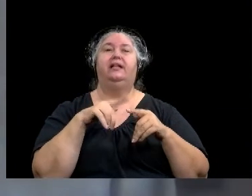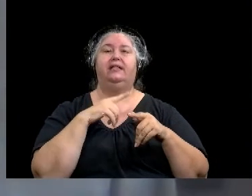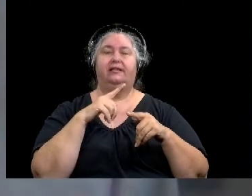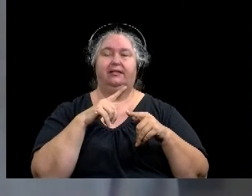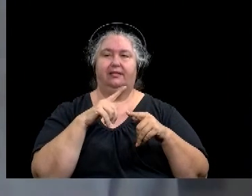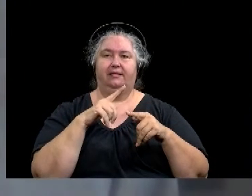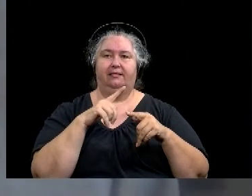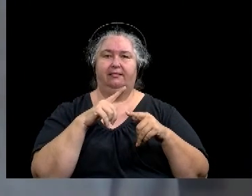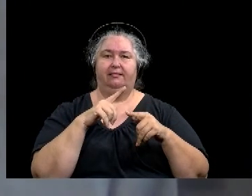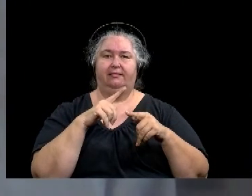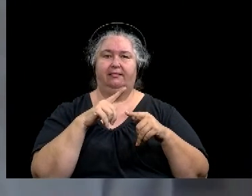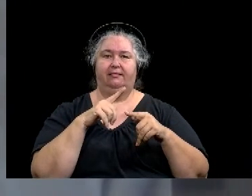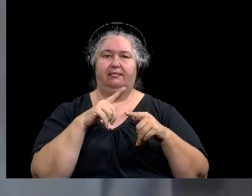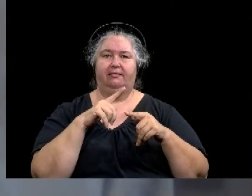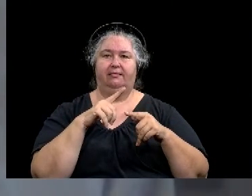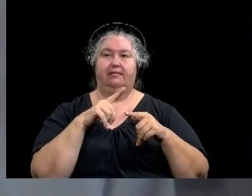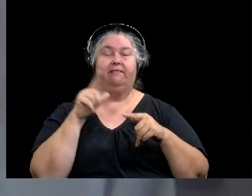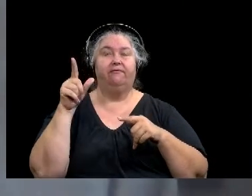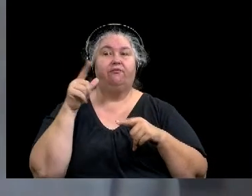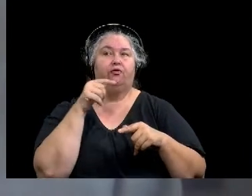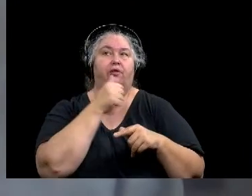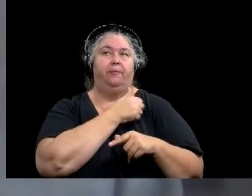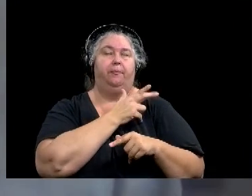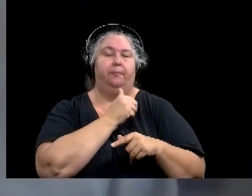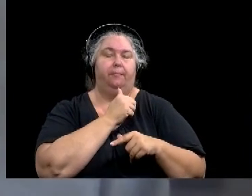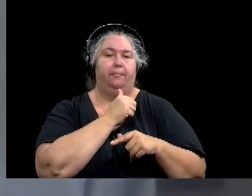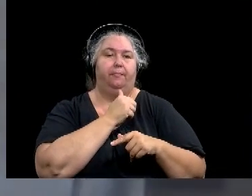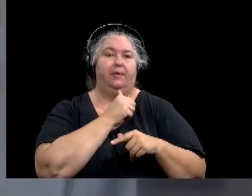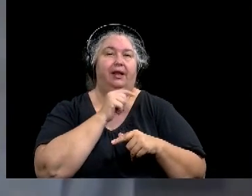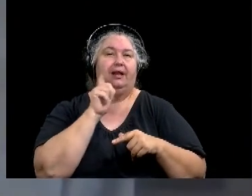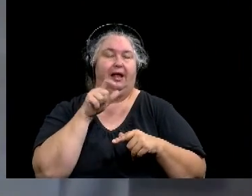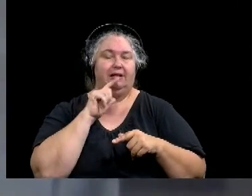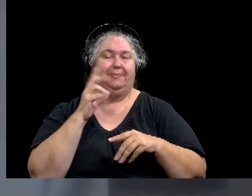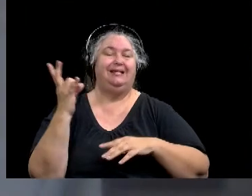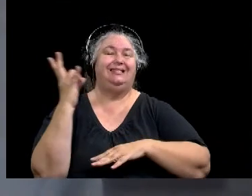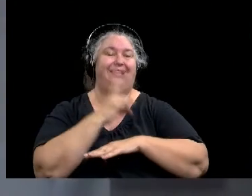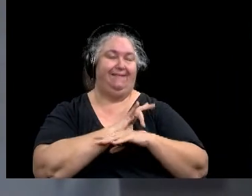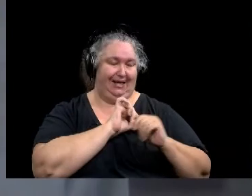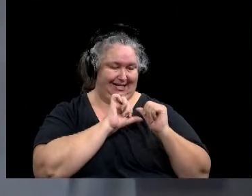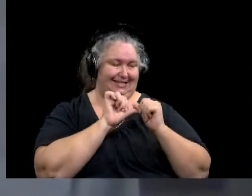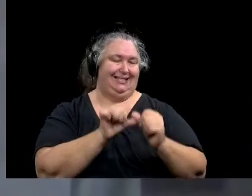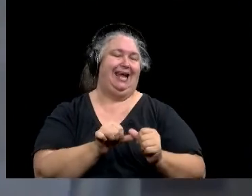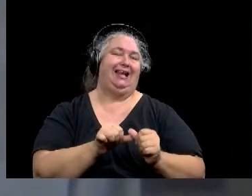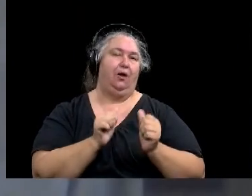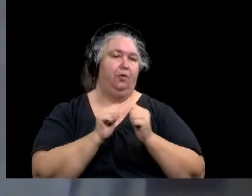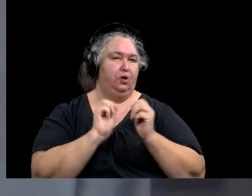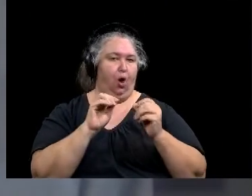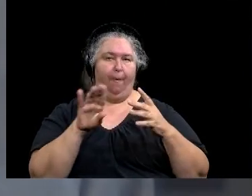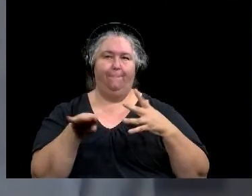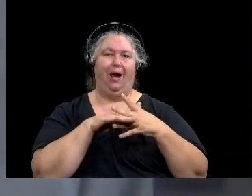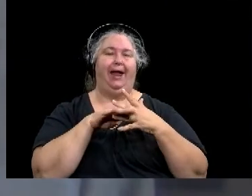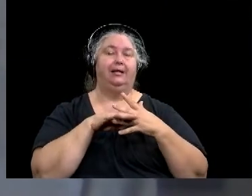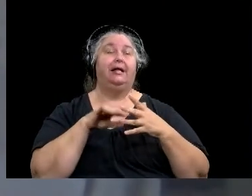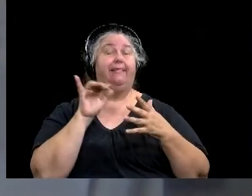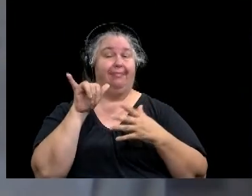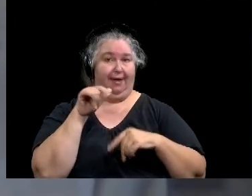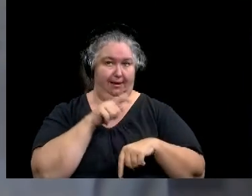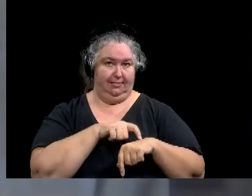de las personas que están hospitalizaciones y tienen que ser siete días